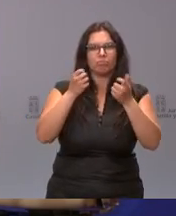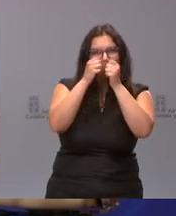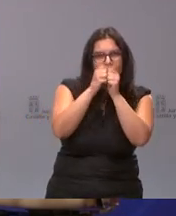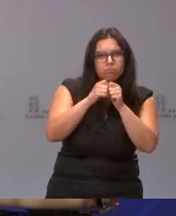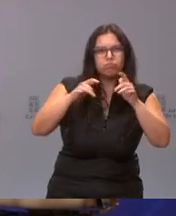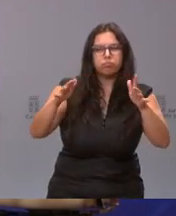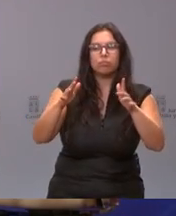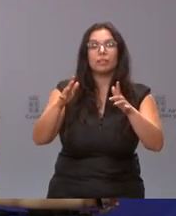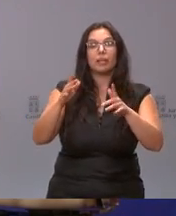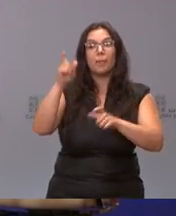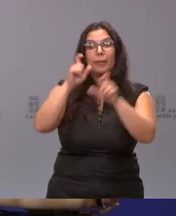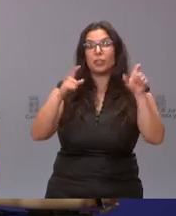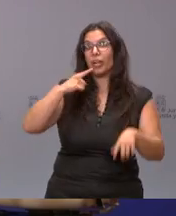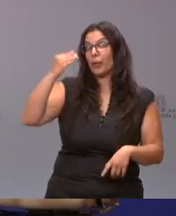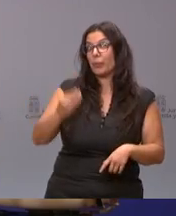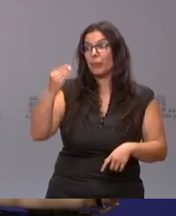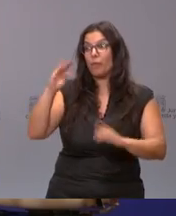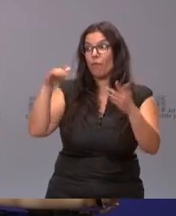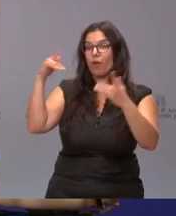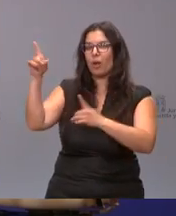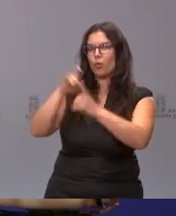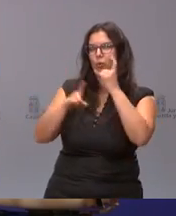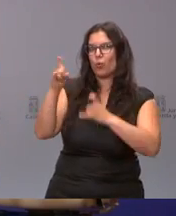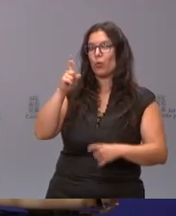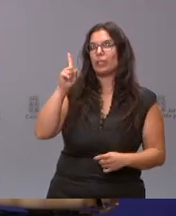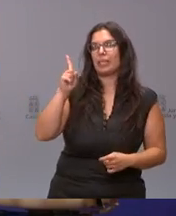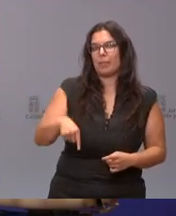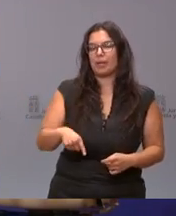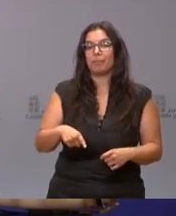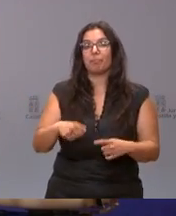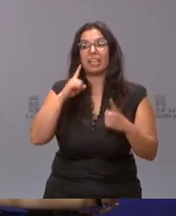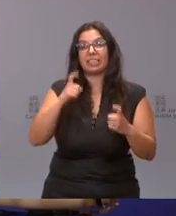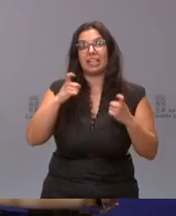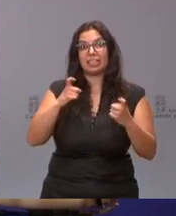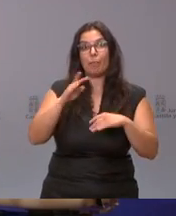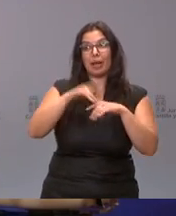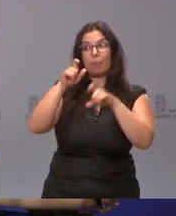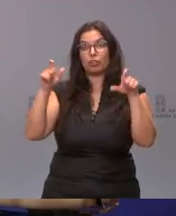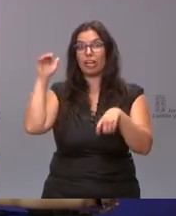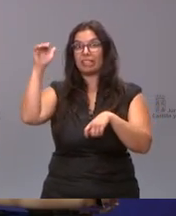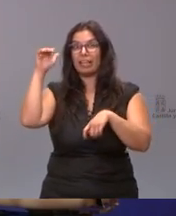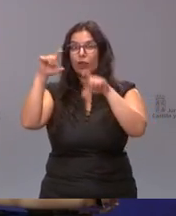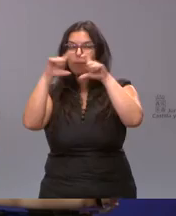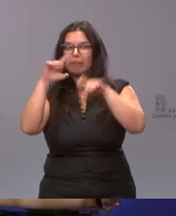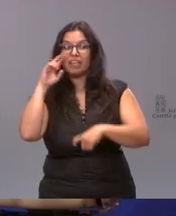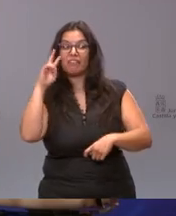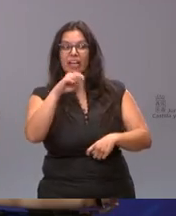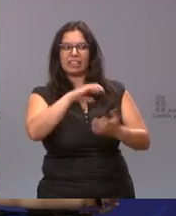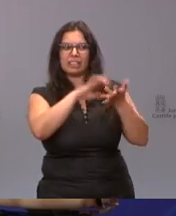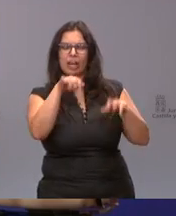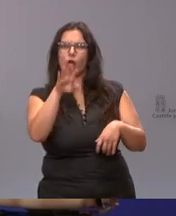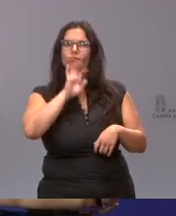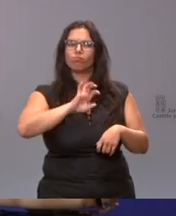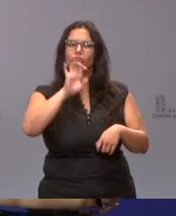y la retención de talento del exterior y lograr ser atractivos para inversores extranjeros que vean en Castilla y